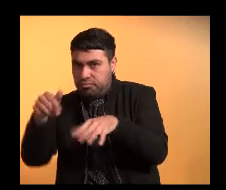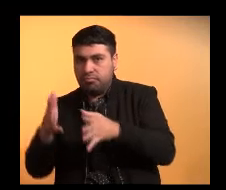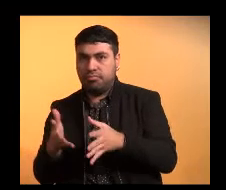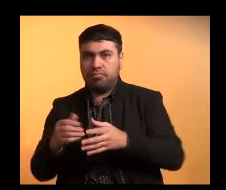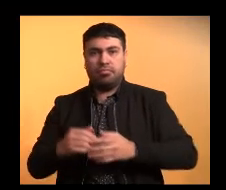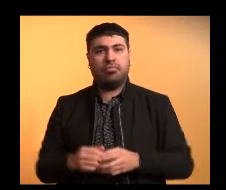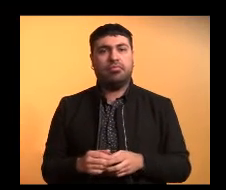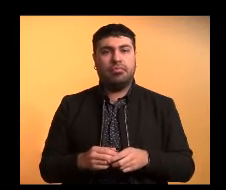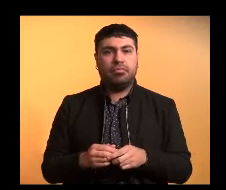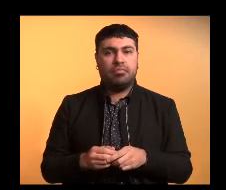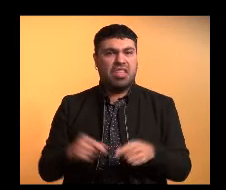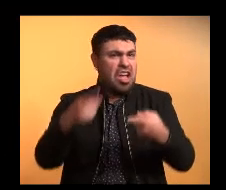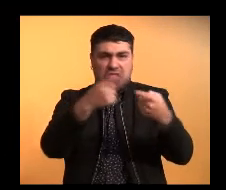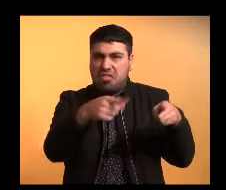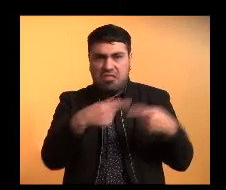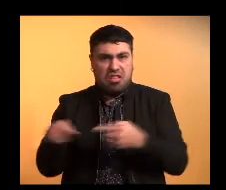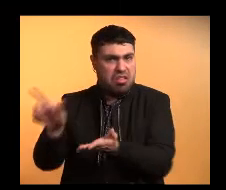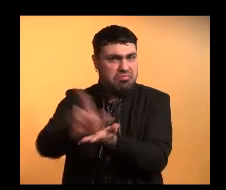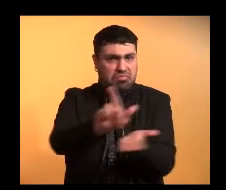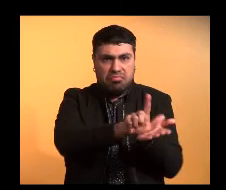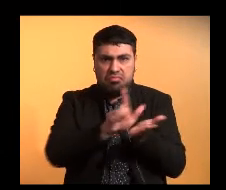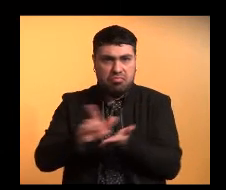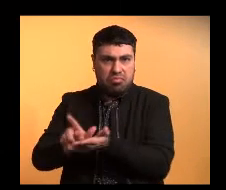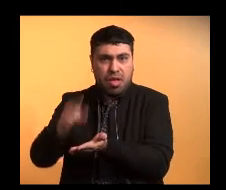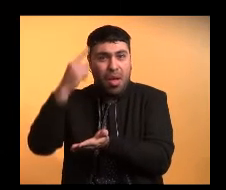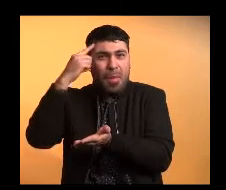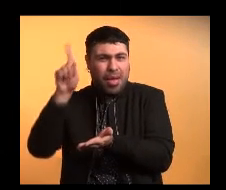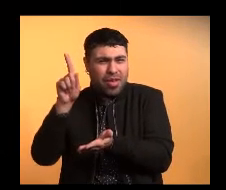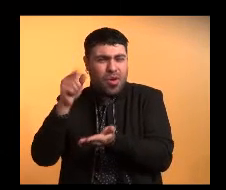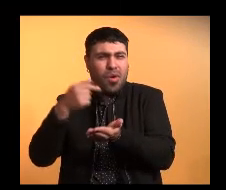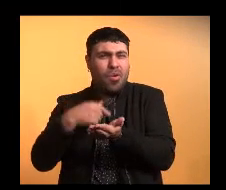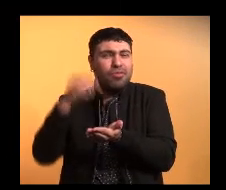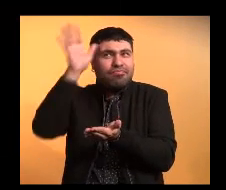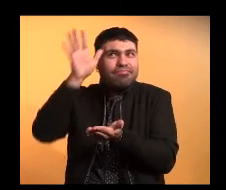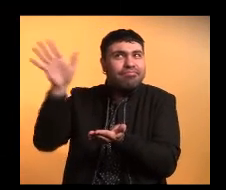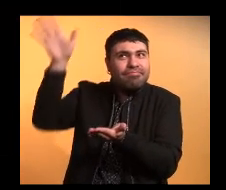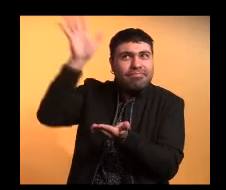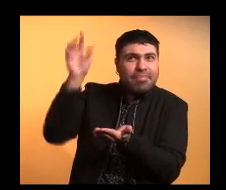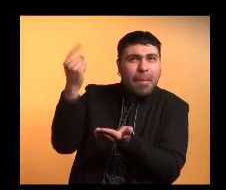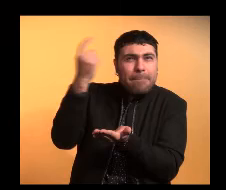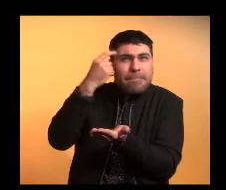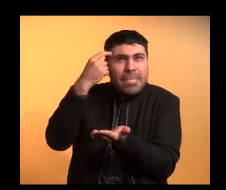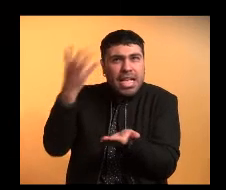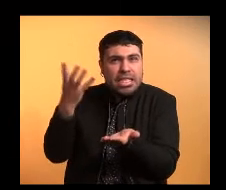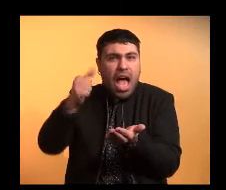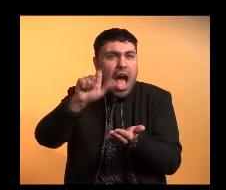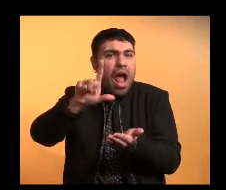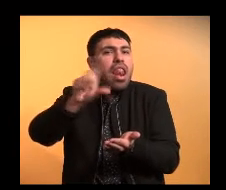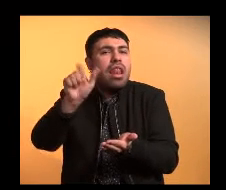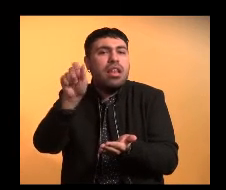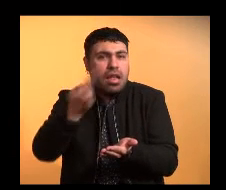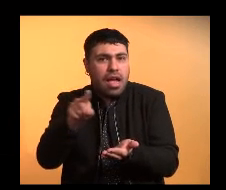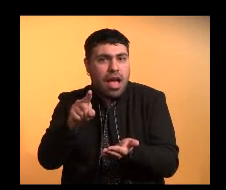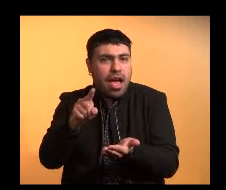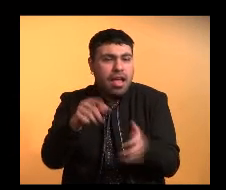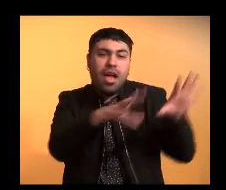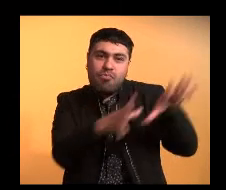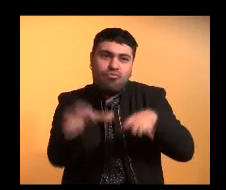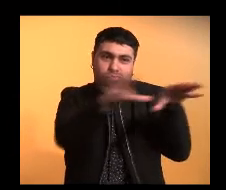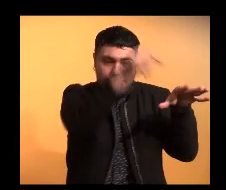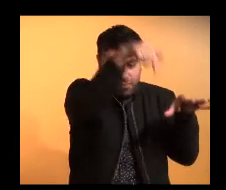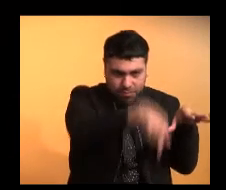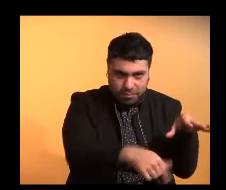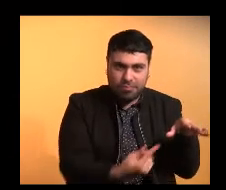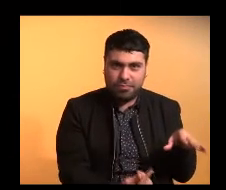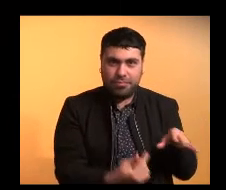realidad están en diferentes lugares, pero usualmente uno las asocia a ambientes acuáticos. Eh, si las comparamos con